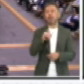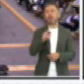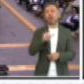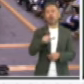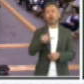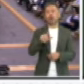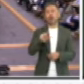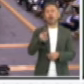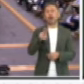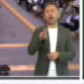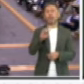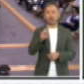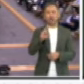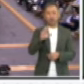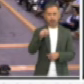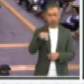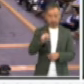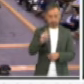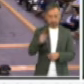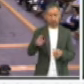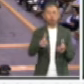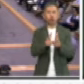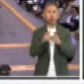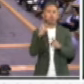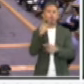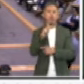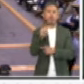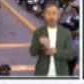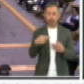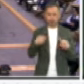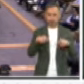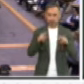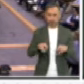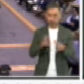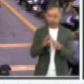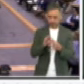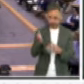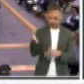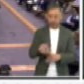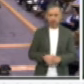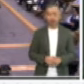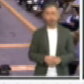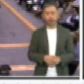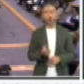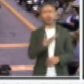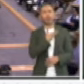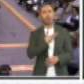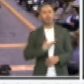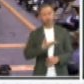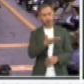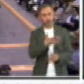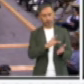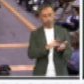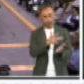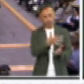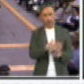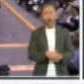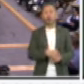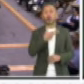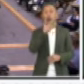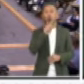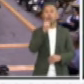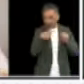que tienen que ver con la aplicación del Plan B porque porque el Plan B ya está vigente lo creo